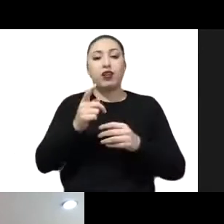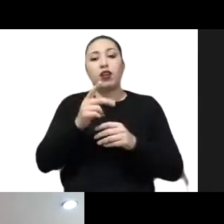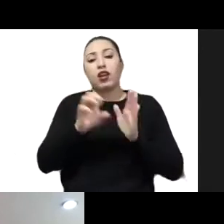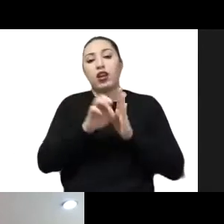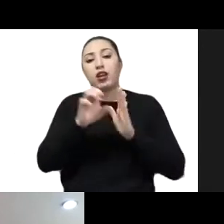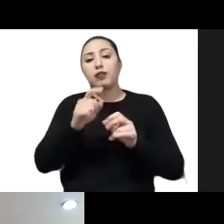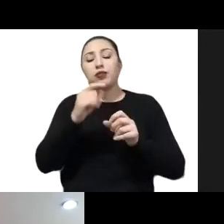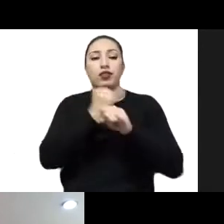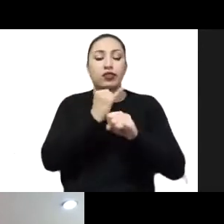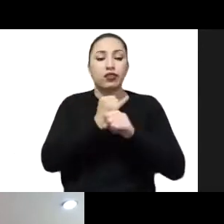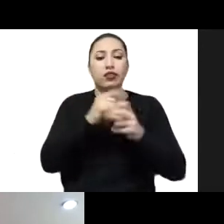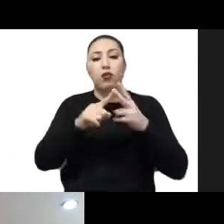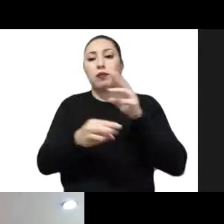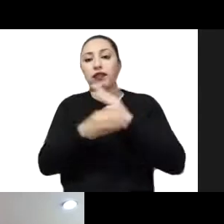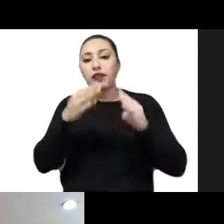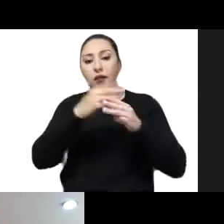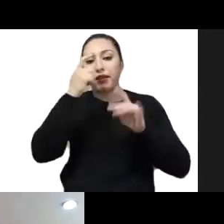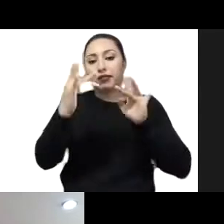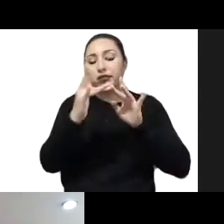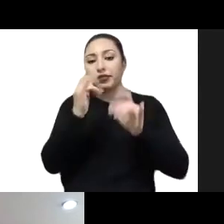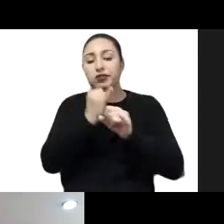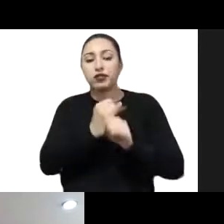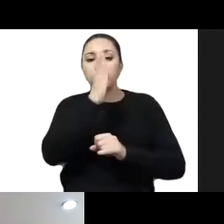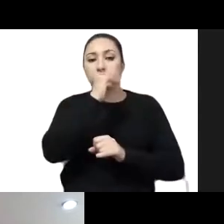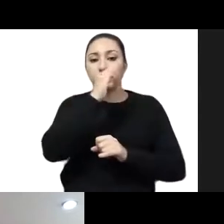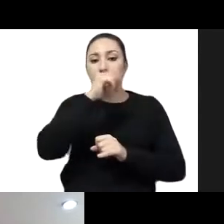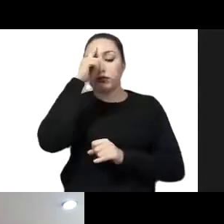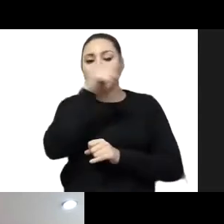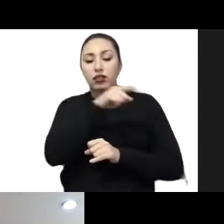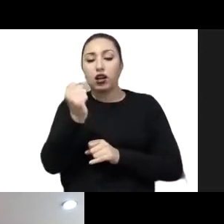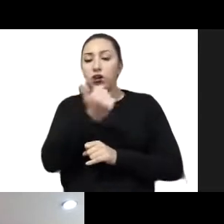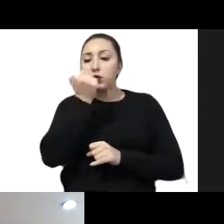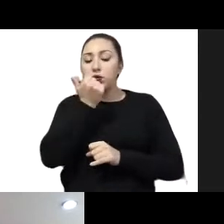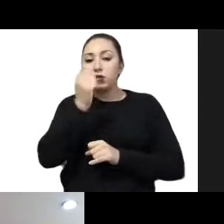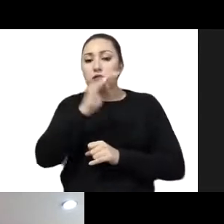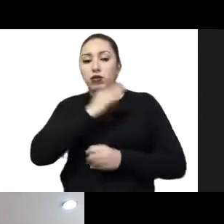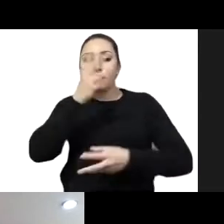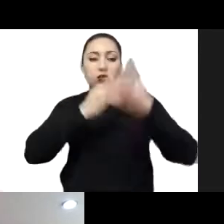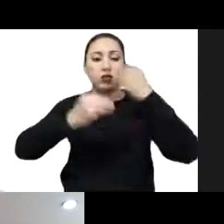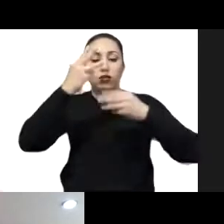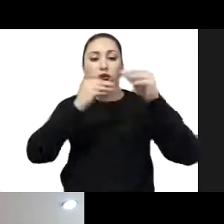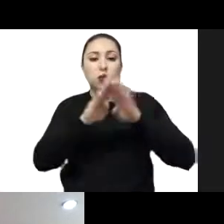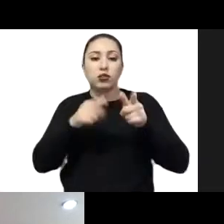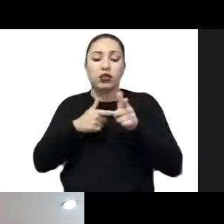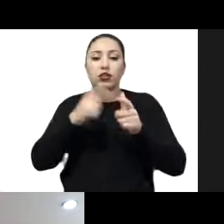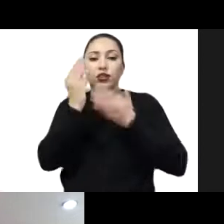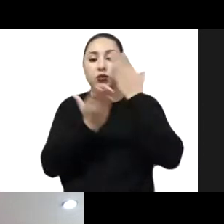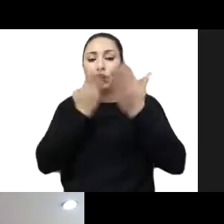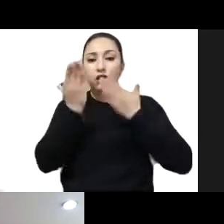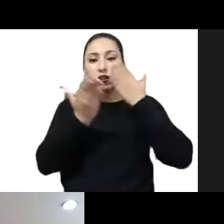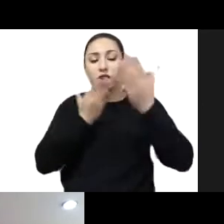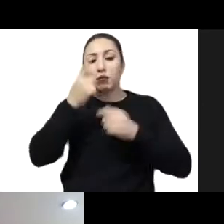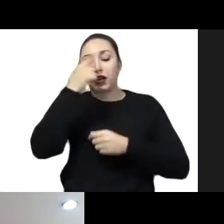Internet y equipos de cómputo, es una limitante para generar oportunidades de conocimiento y habilidades digitales en las